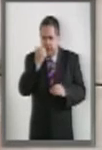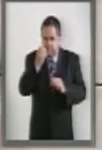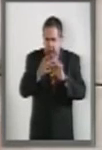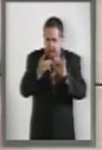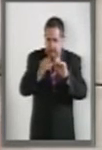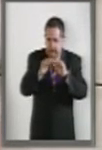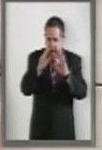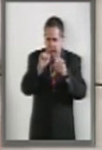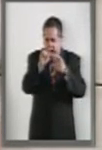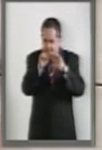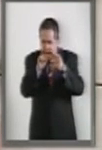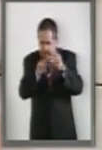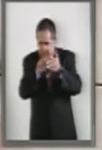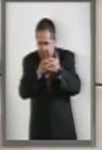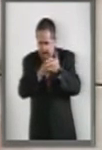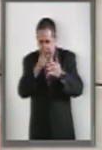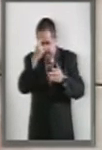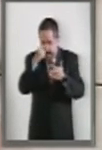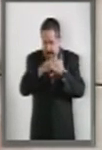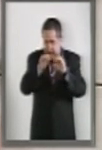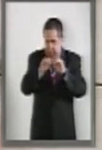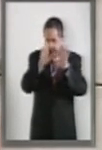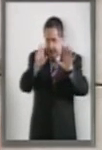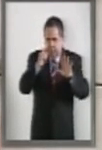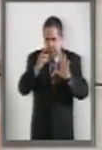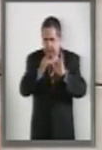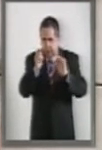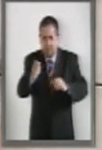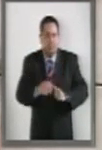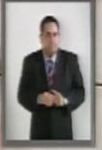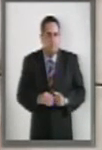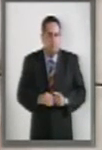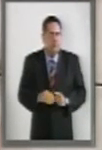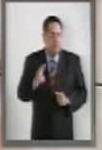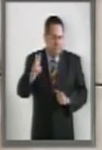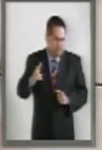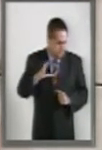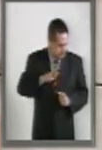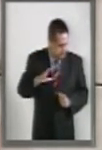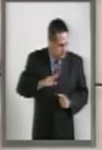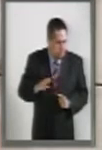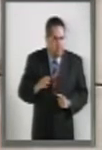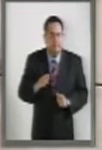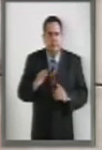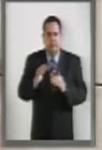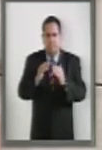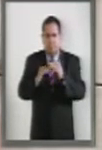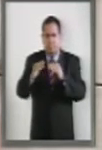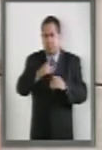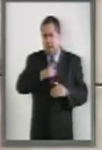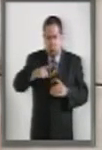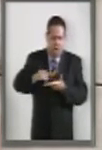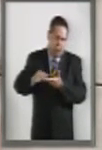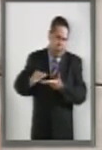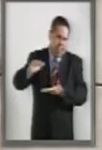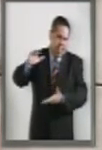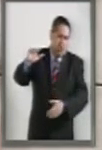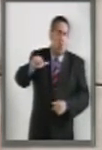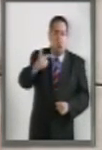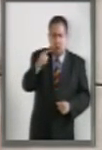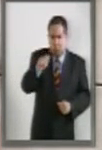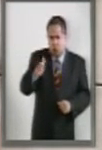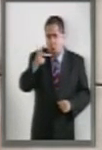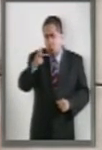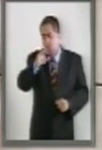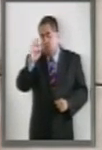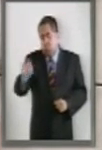algunas puntualizaciones que creo son importantes. Efectivamente, ha habido un crecimiento relevante de la deuda, ha crecido en 12.8 puntos